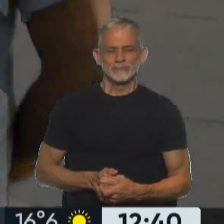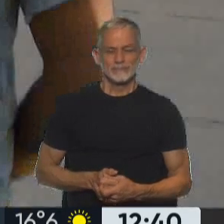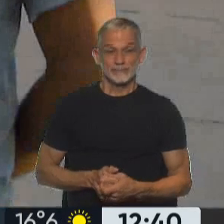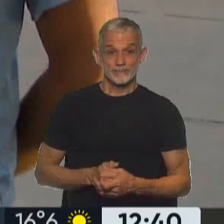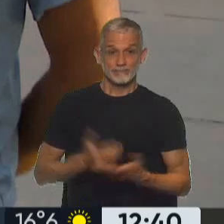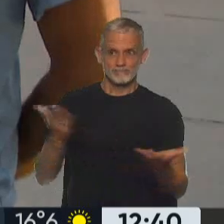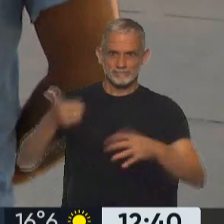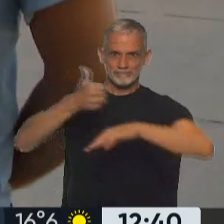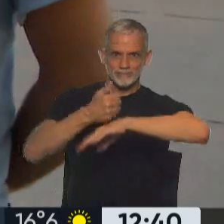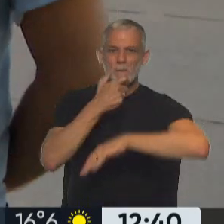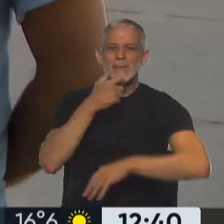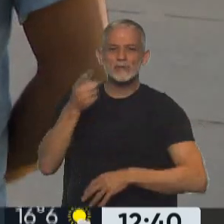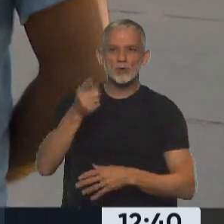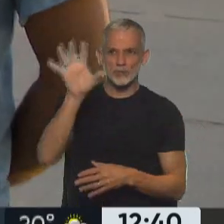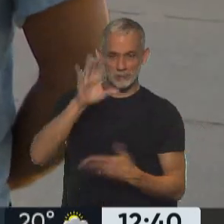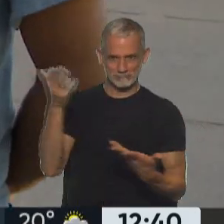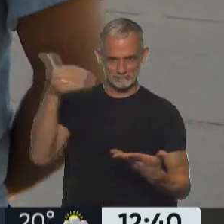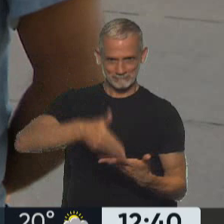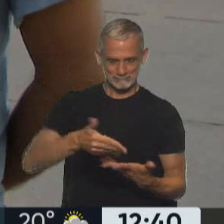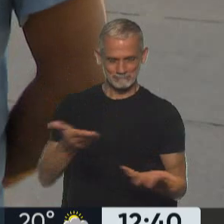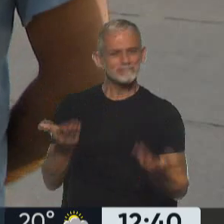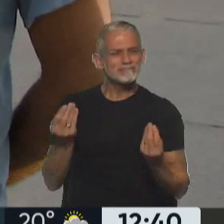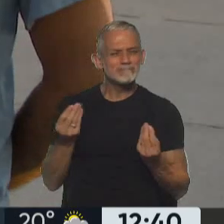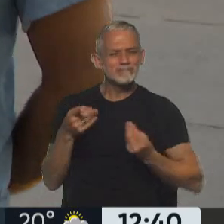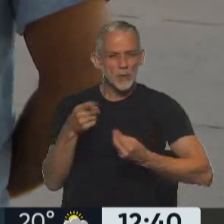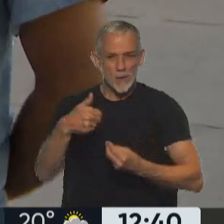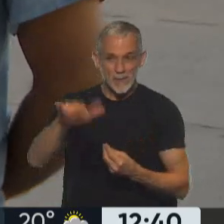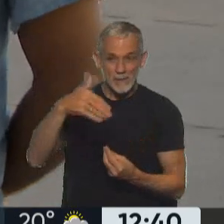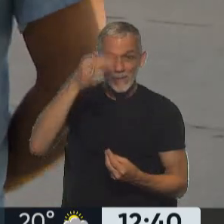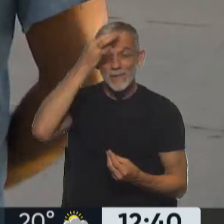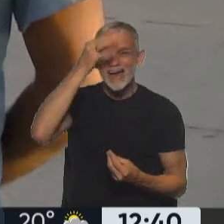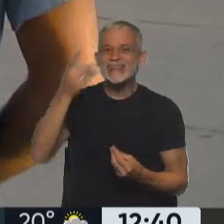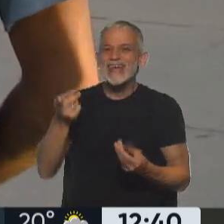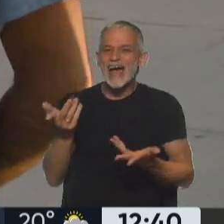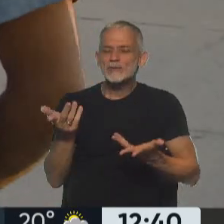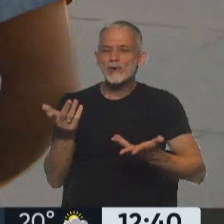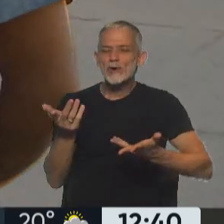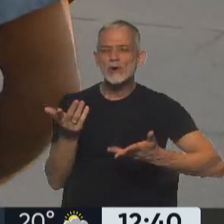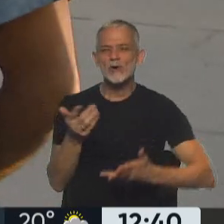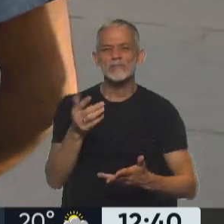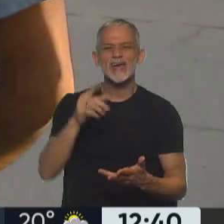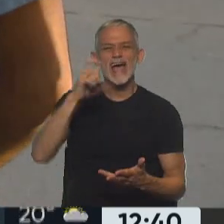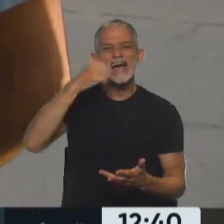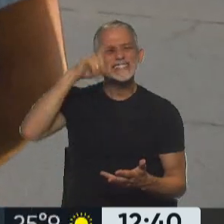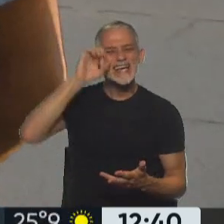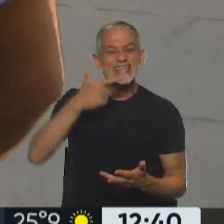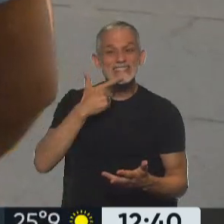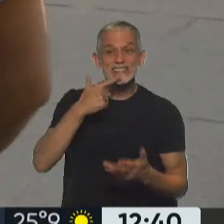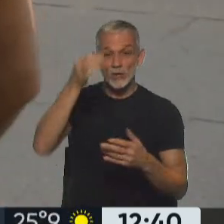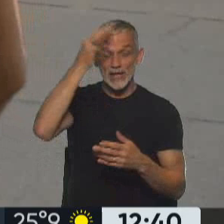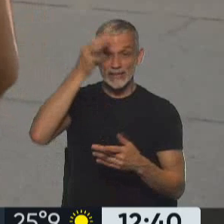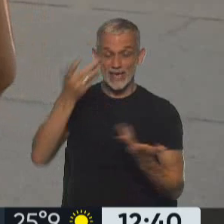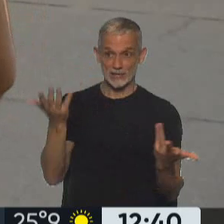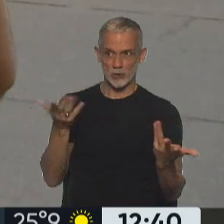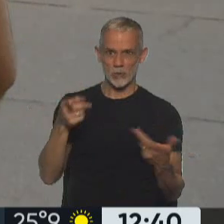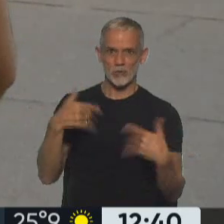Presente Mendoza en la Fiesta Nacional del Teatro. Pablo, estás a punto de brindar aquí en el Teatro Víctor María Cáceres una función de Fuera de este